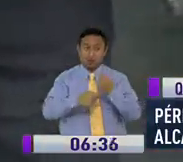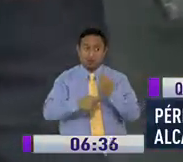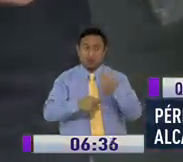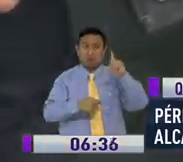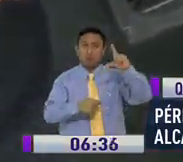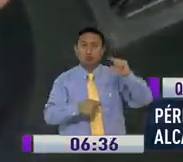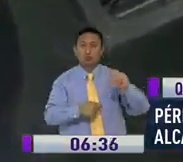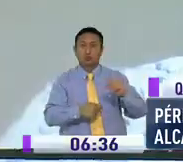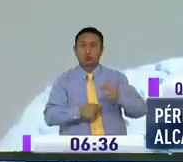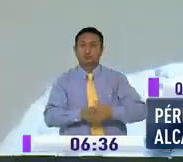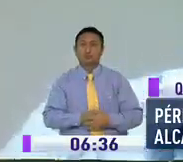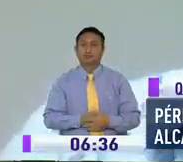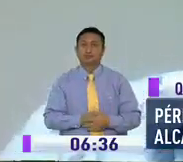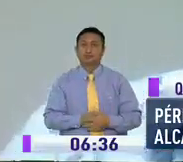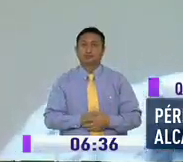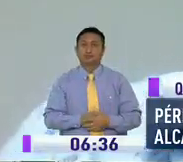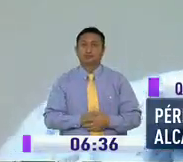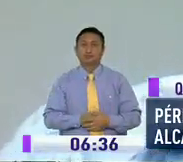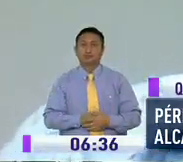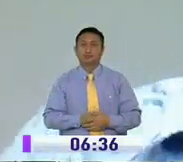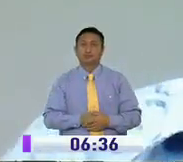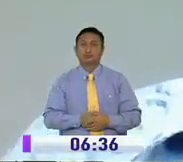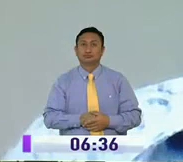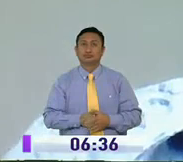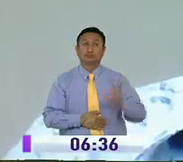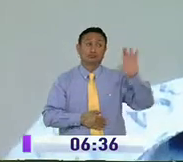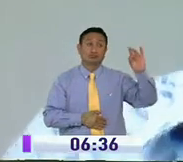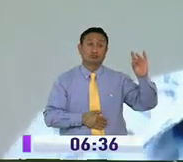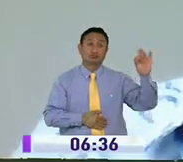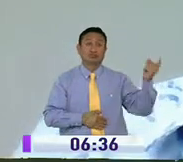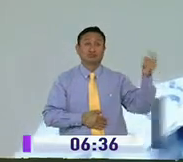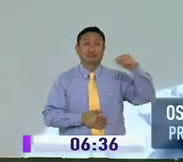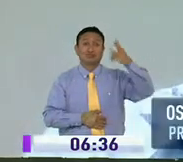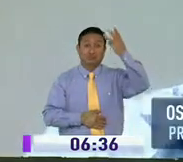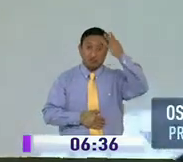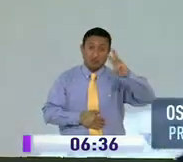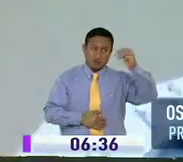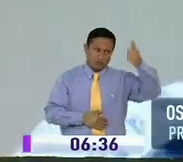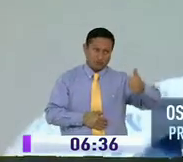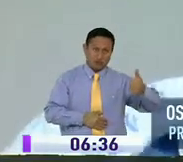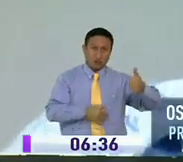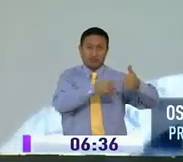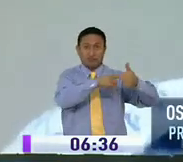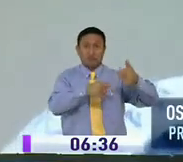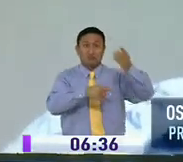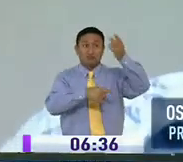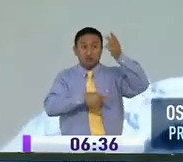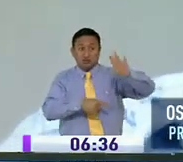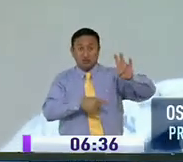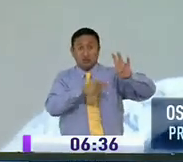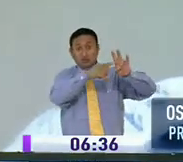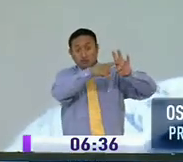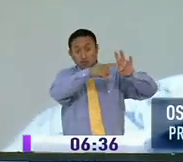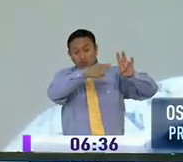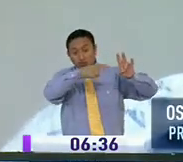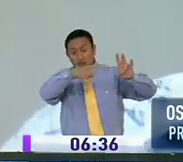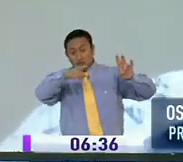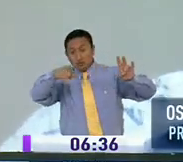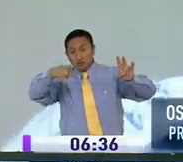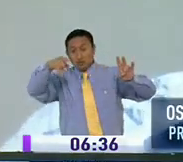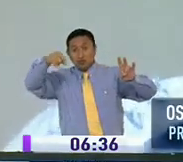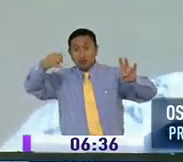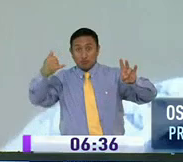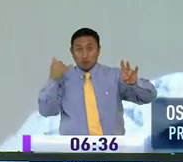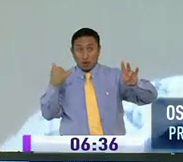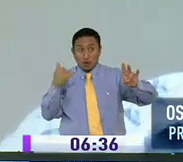los combustibles. Del 1 al 16 las ventas eran normales. A partir del 17 de marzo empieza ya a